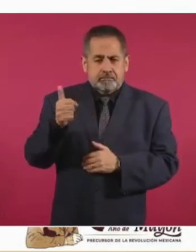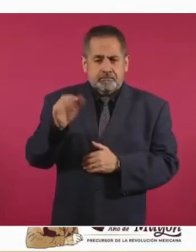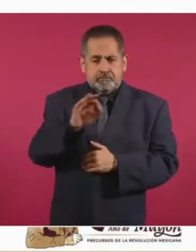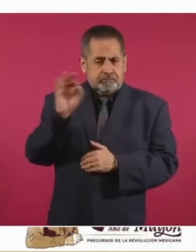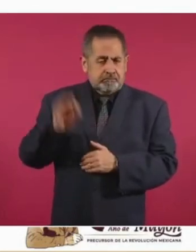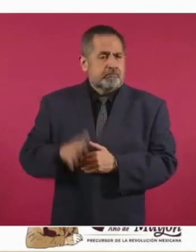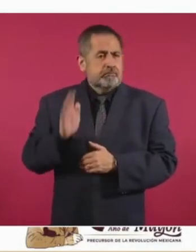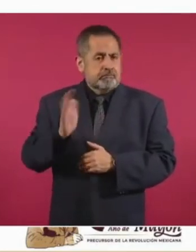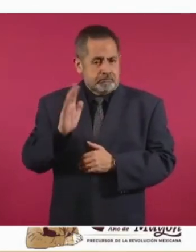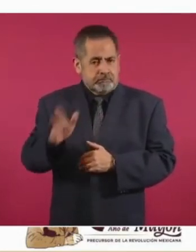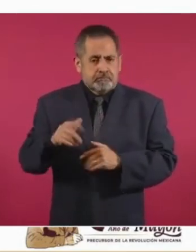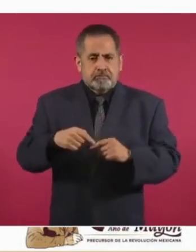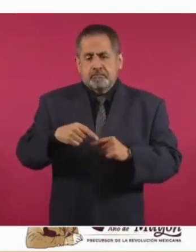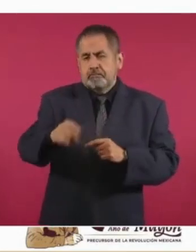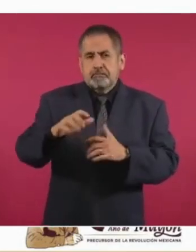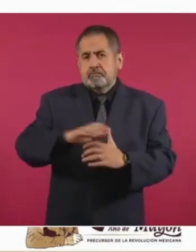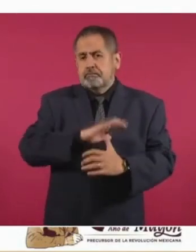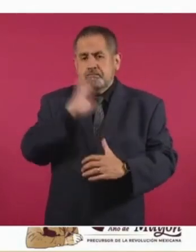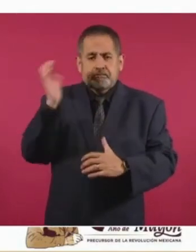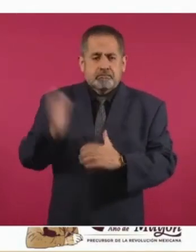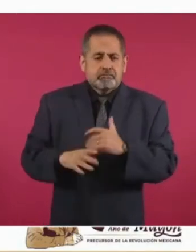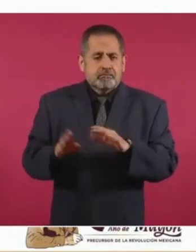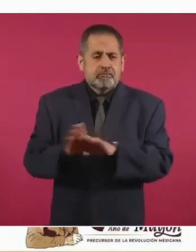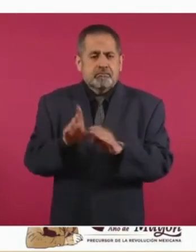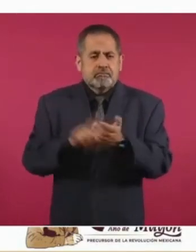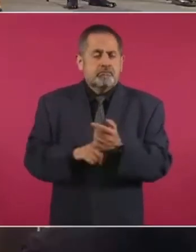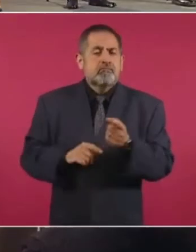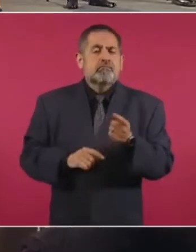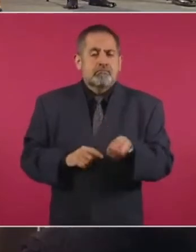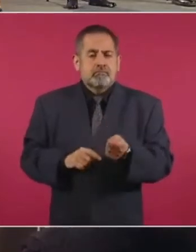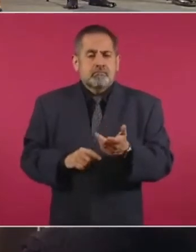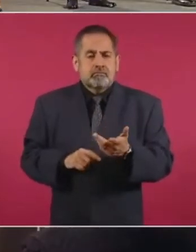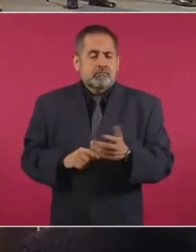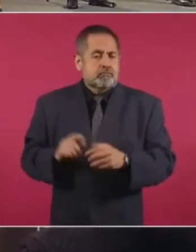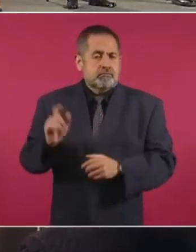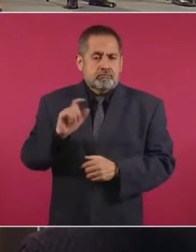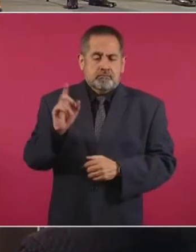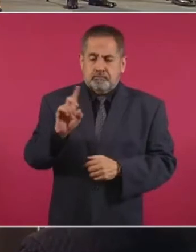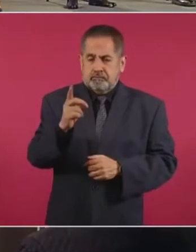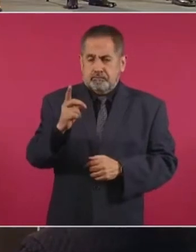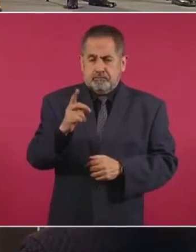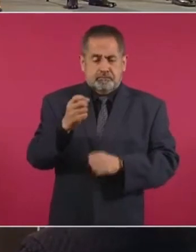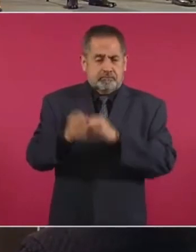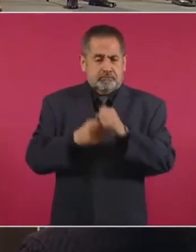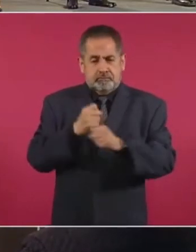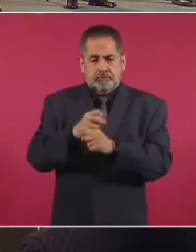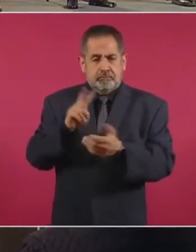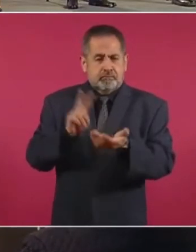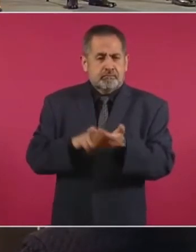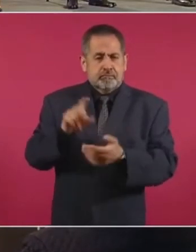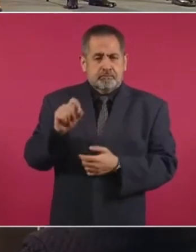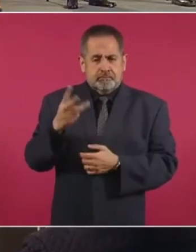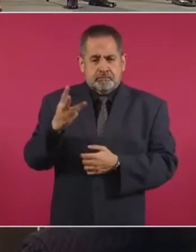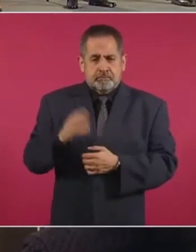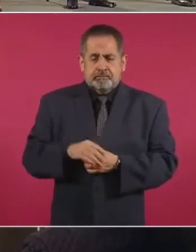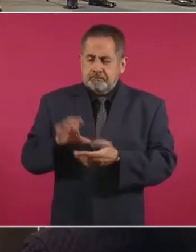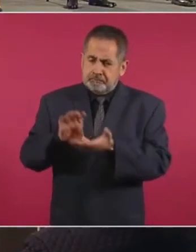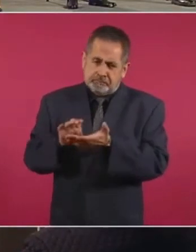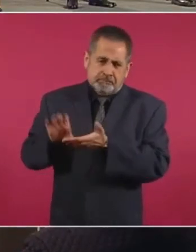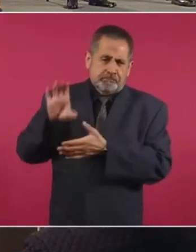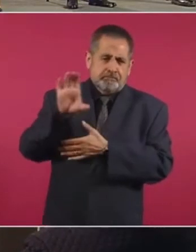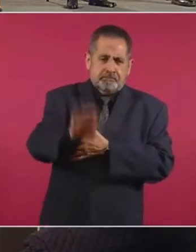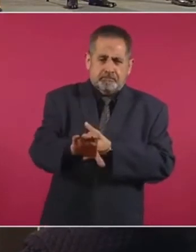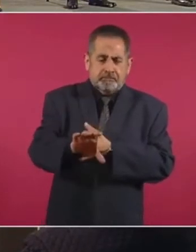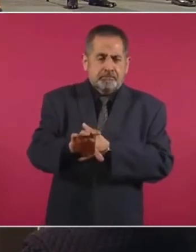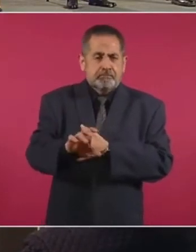36%. La terminación programada a la fecha de la obra sería en diciembre de 2023. La inversión se dividió